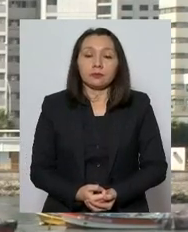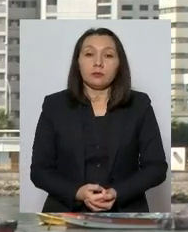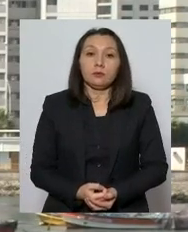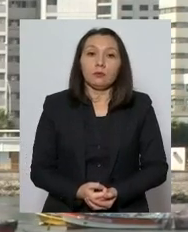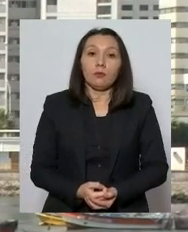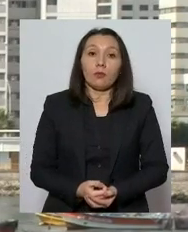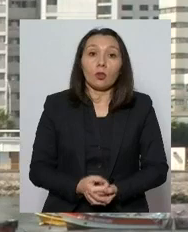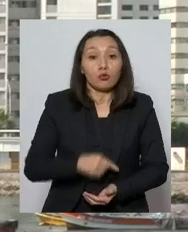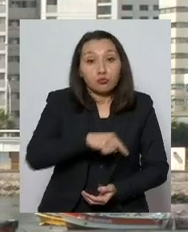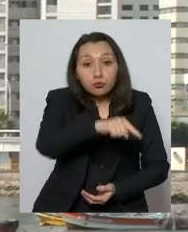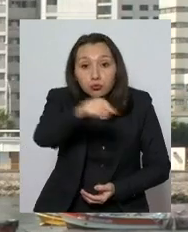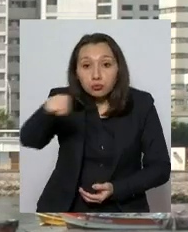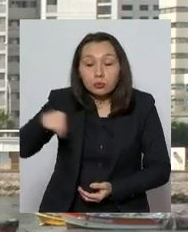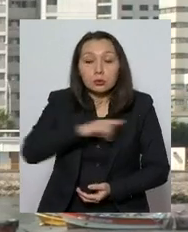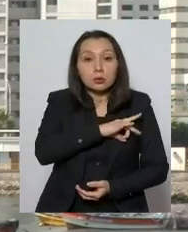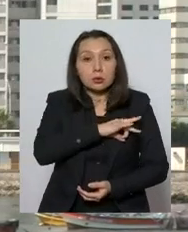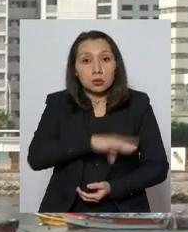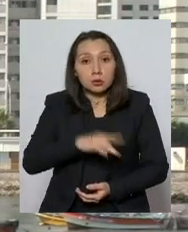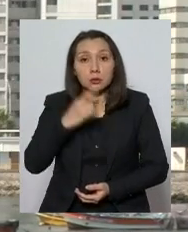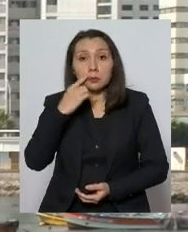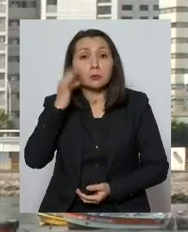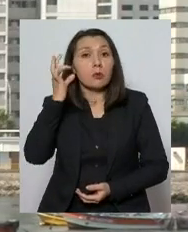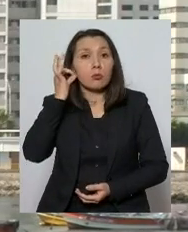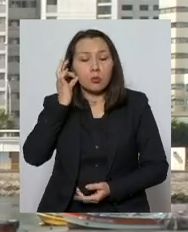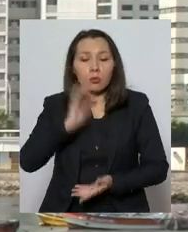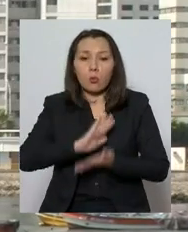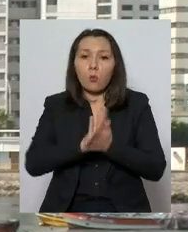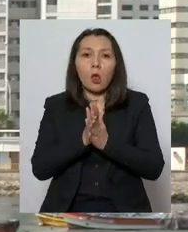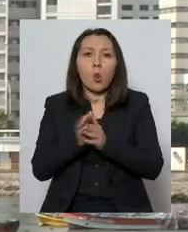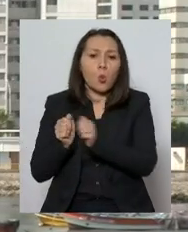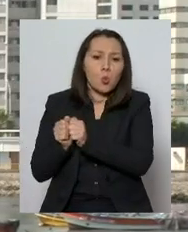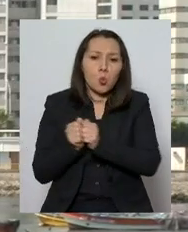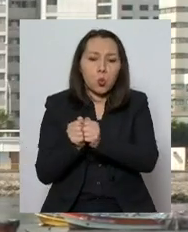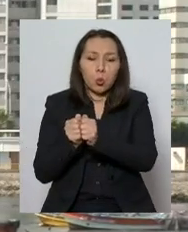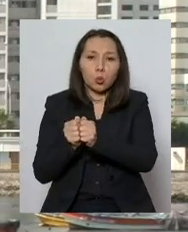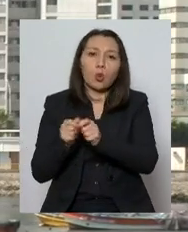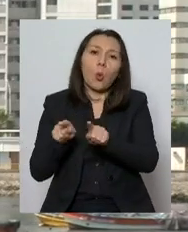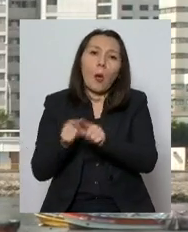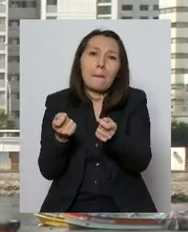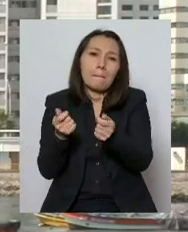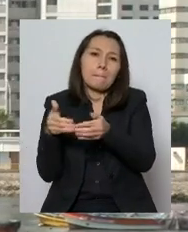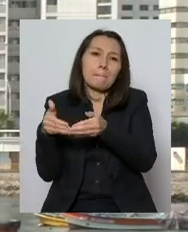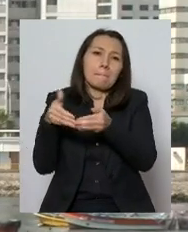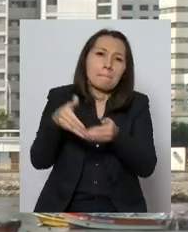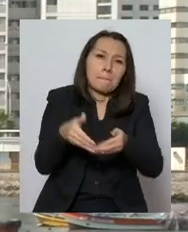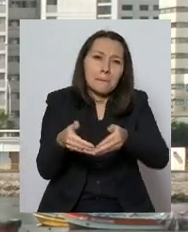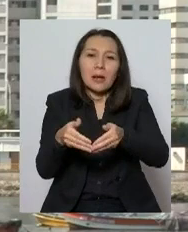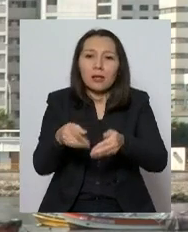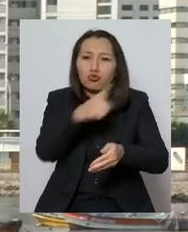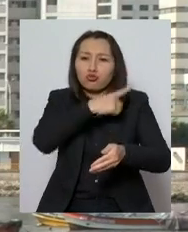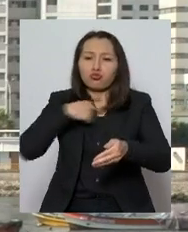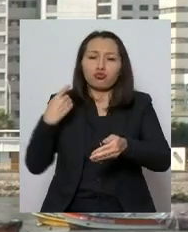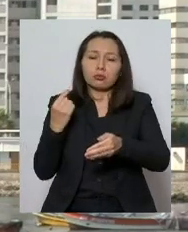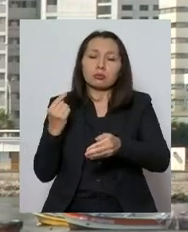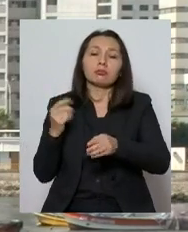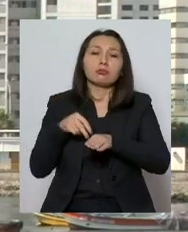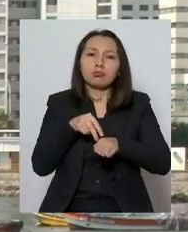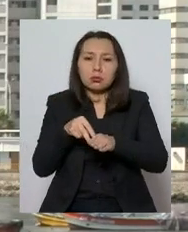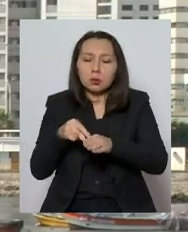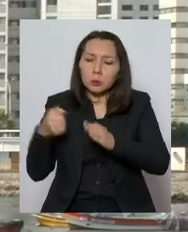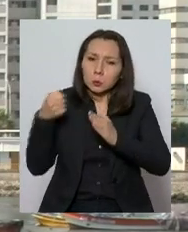Todos los chilenos y chilenas estamos embarcados hoy en nuestro país en una